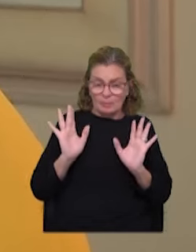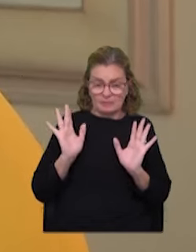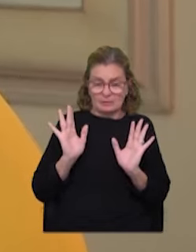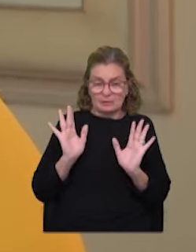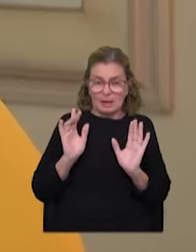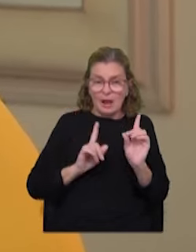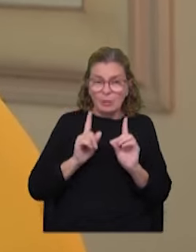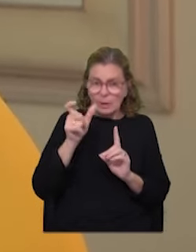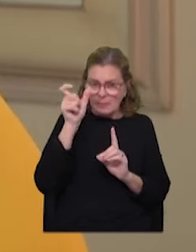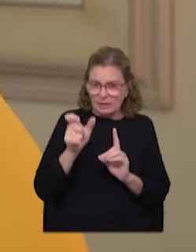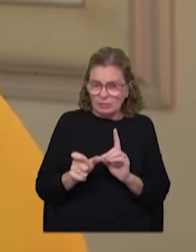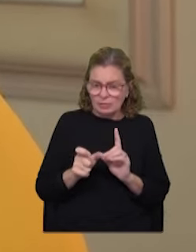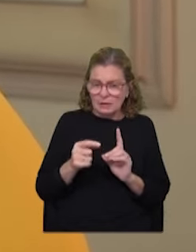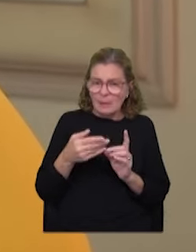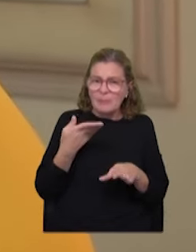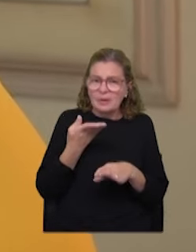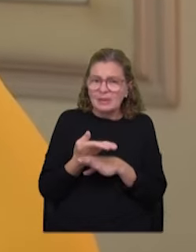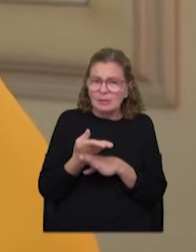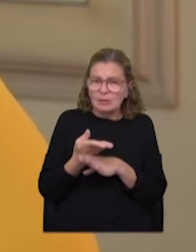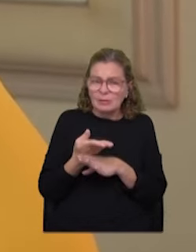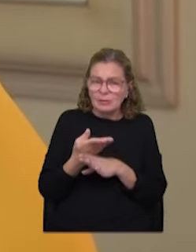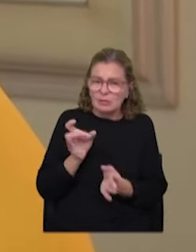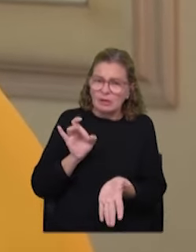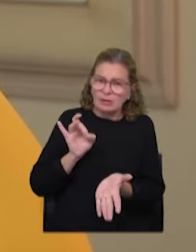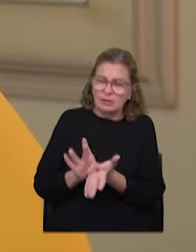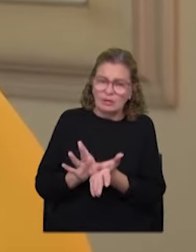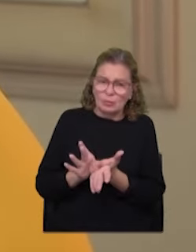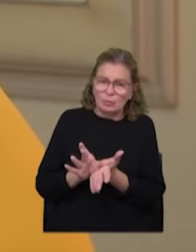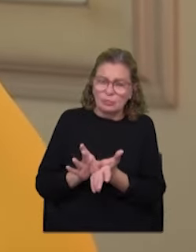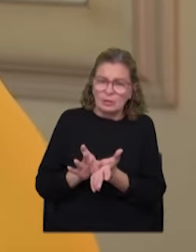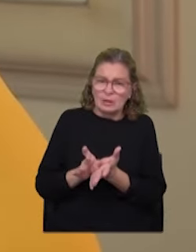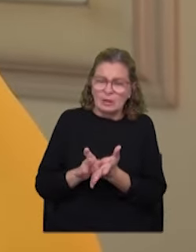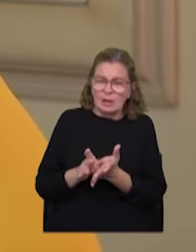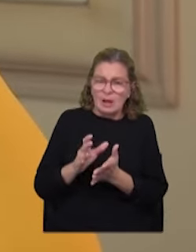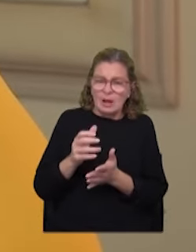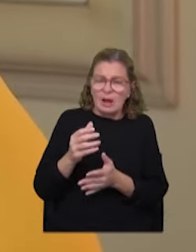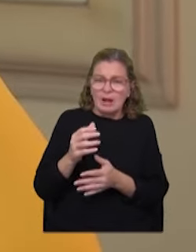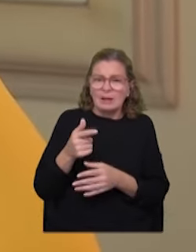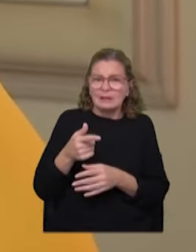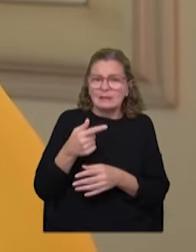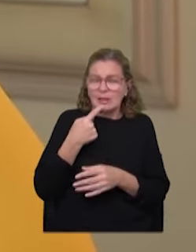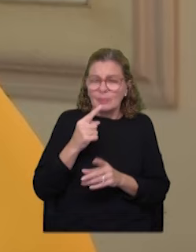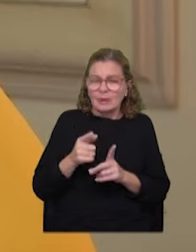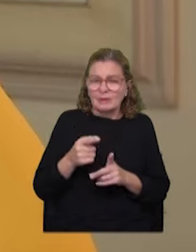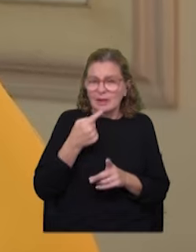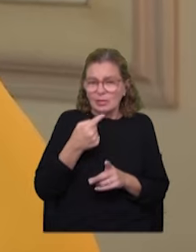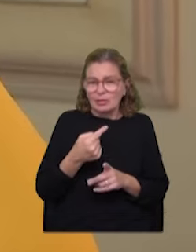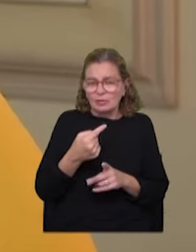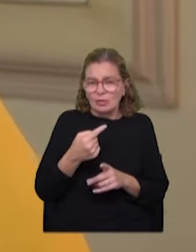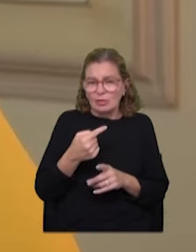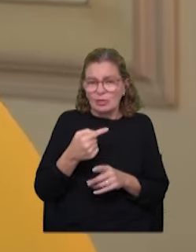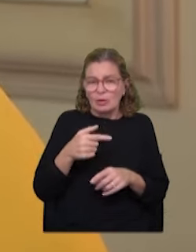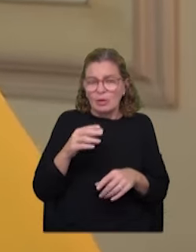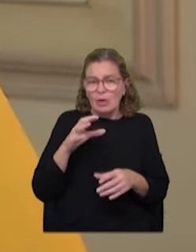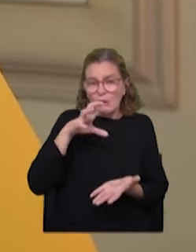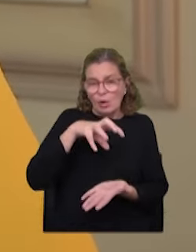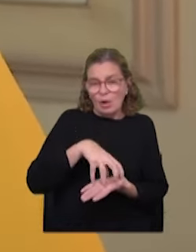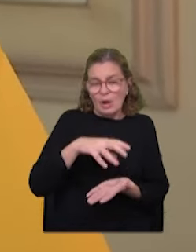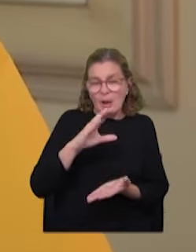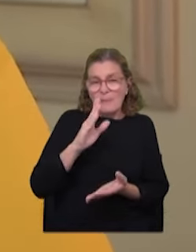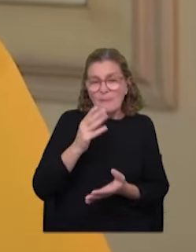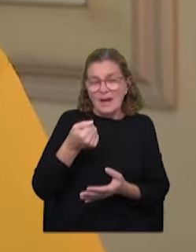legisladores que han pedido explícitamente la renuncia por lo menos de Armando ceng debat y también se ha manejado del canciller Omar